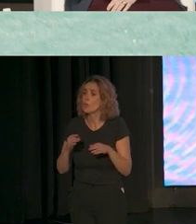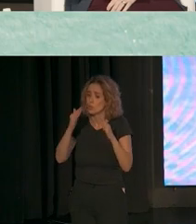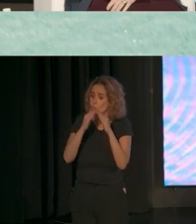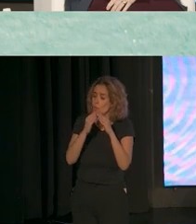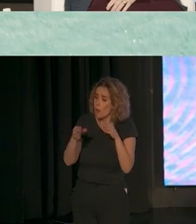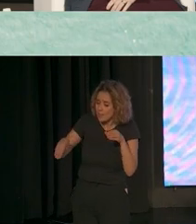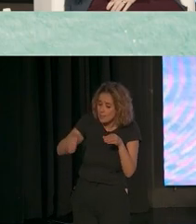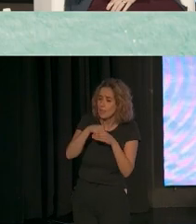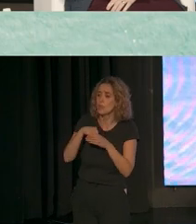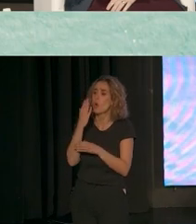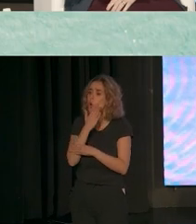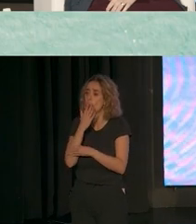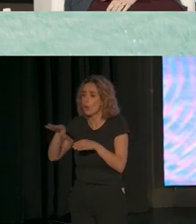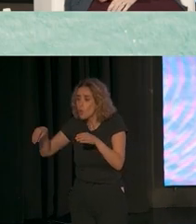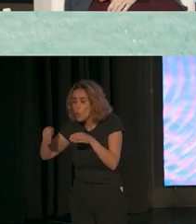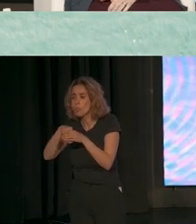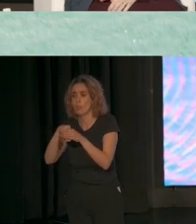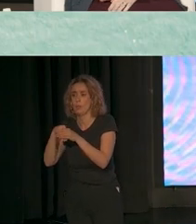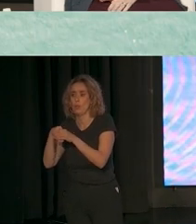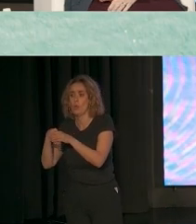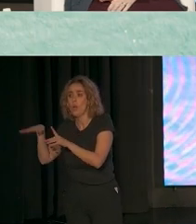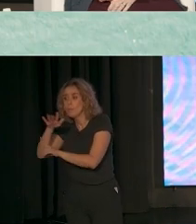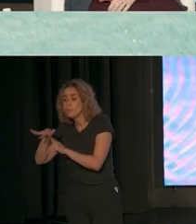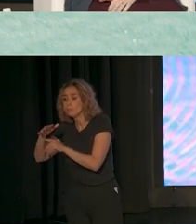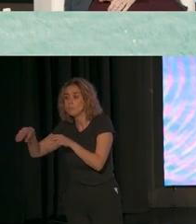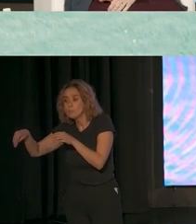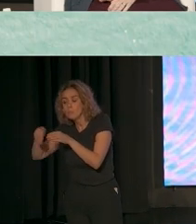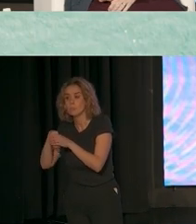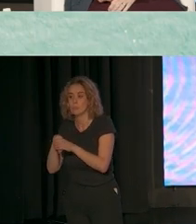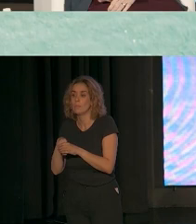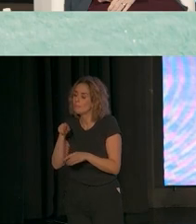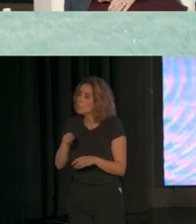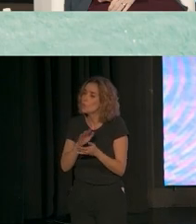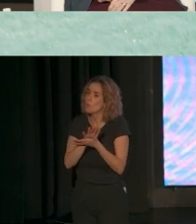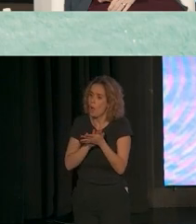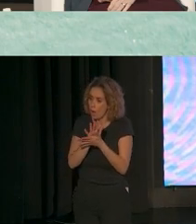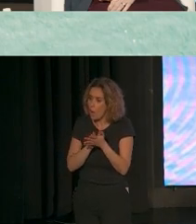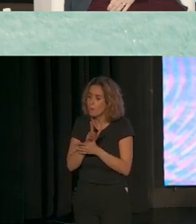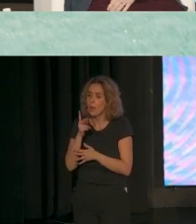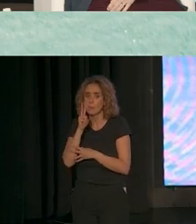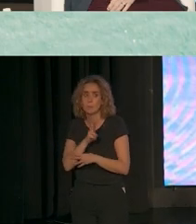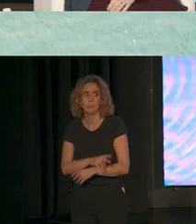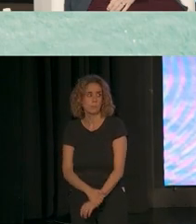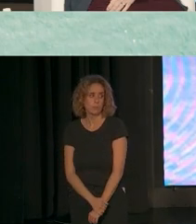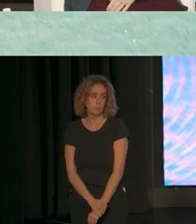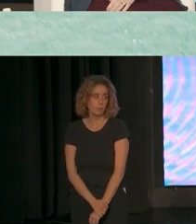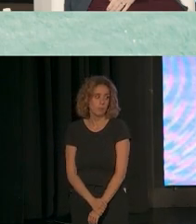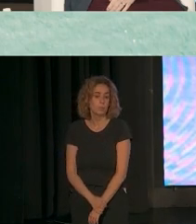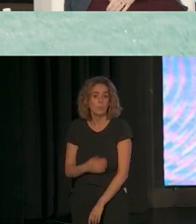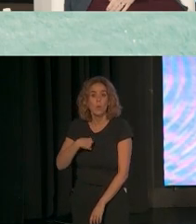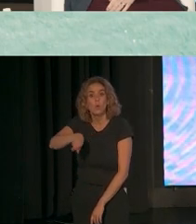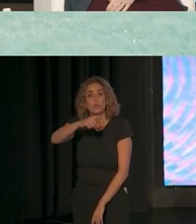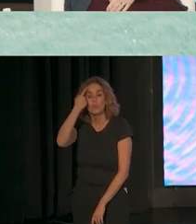sus comunidades, así que forman parte de las prácticas recomendadas. Esto es de lo que quería hablar, de lo que está ocurriendo aquí. Como